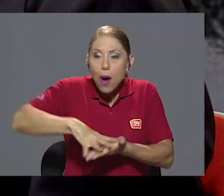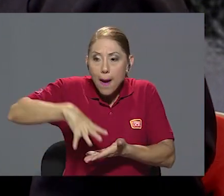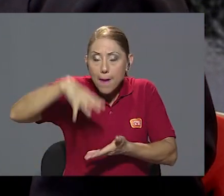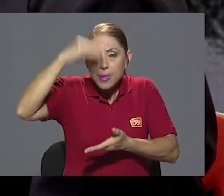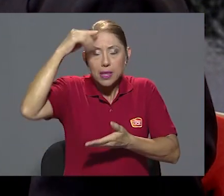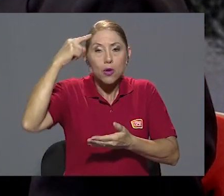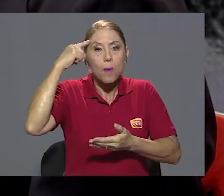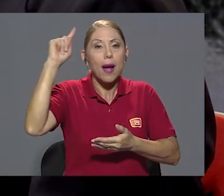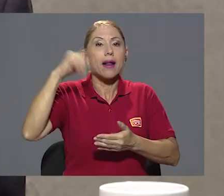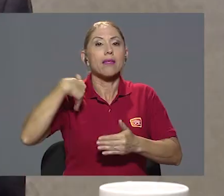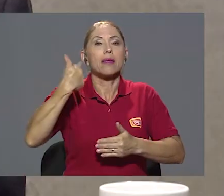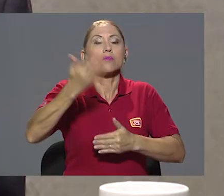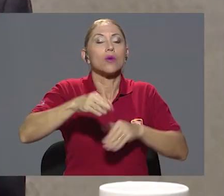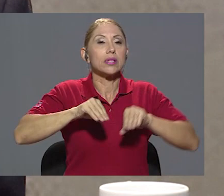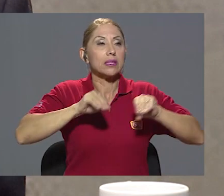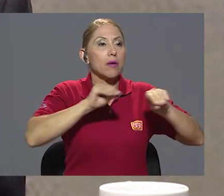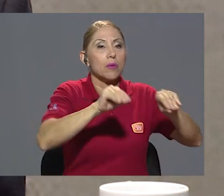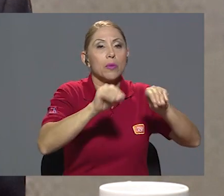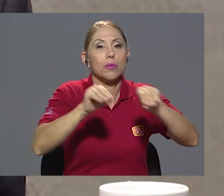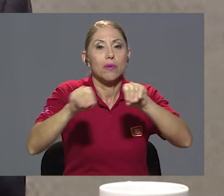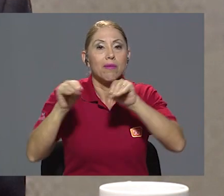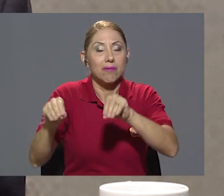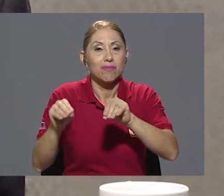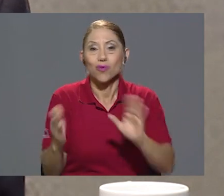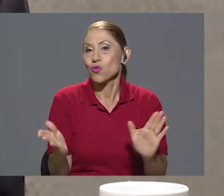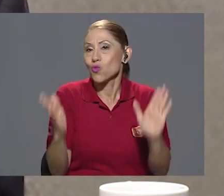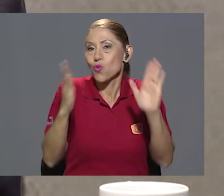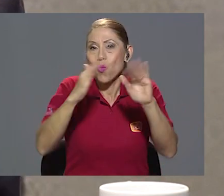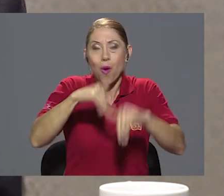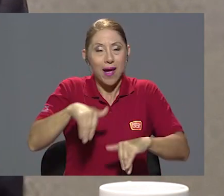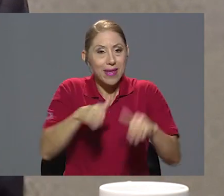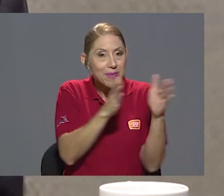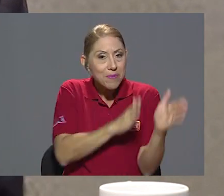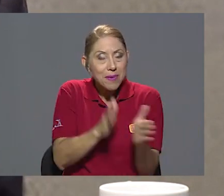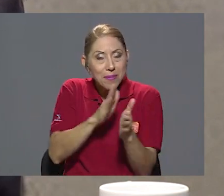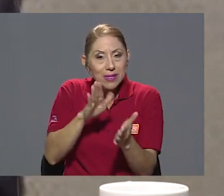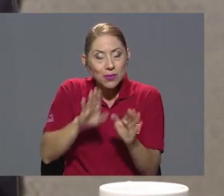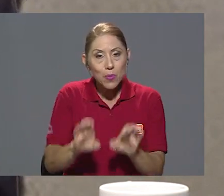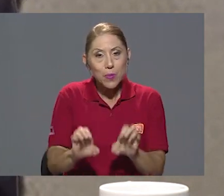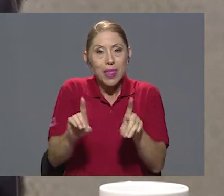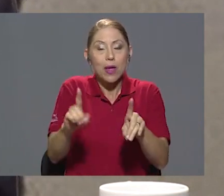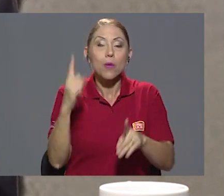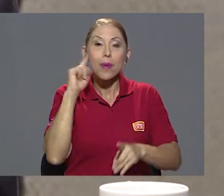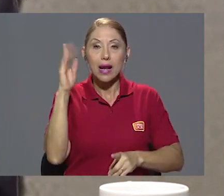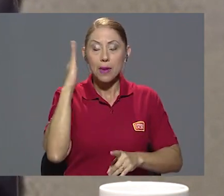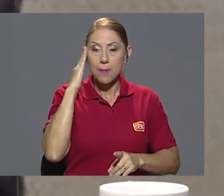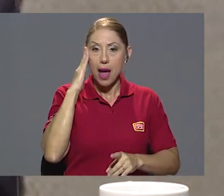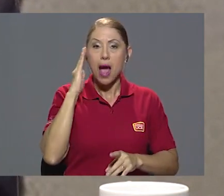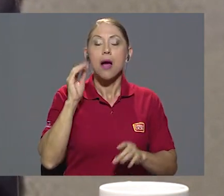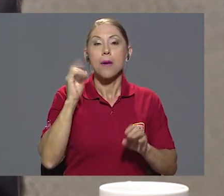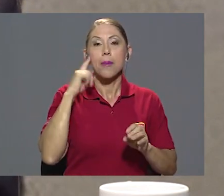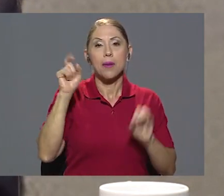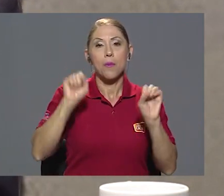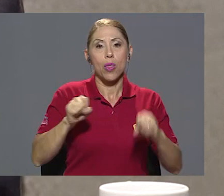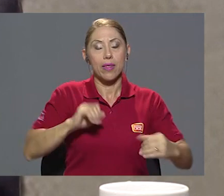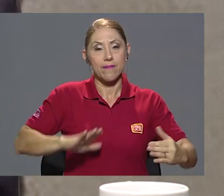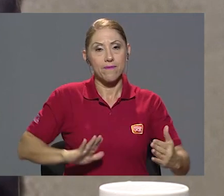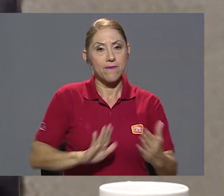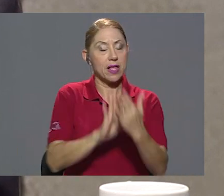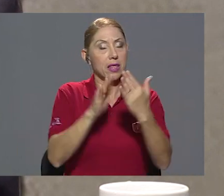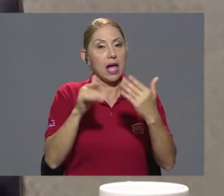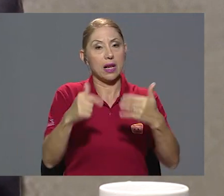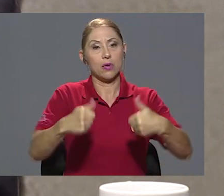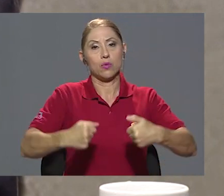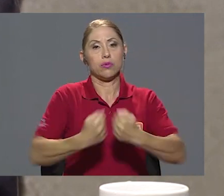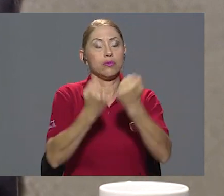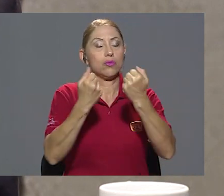pedagógica para poder tener más herramientas o más conocimientos que les permitan enfrentar esos grandes